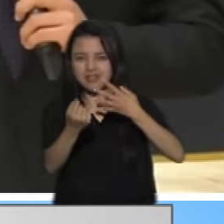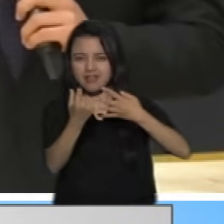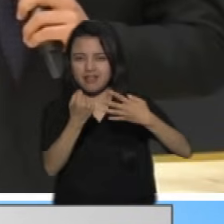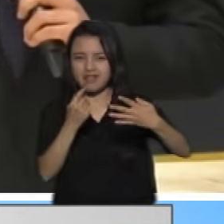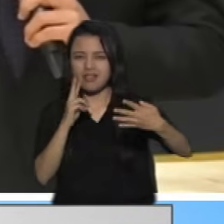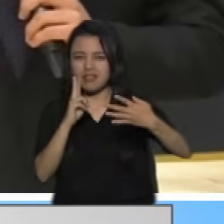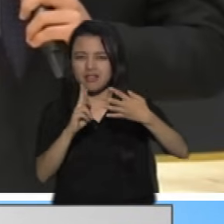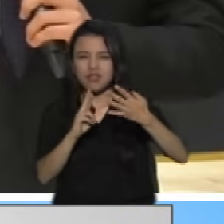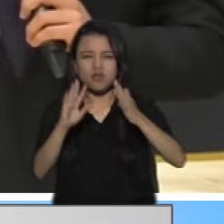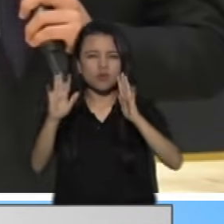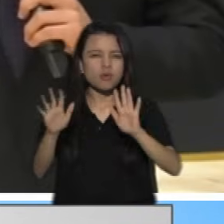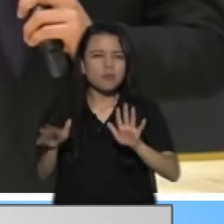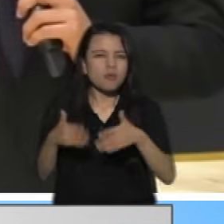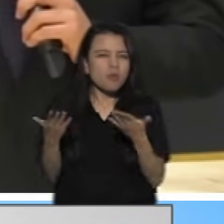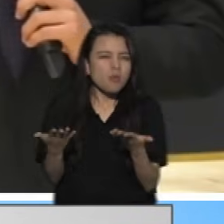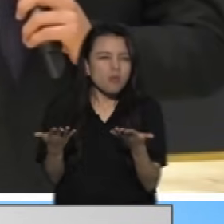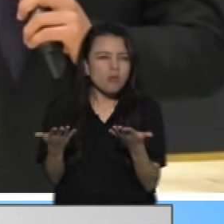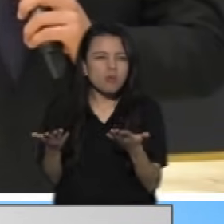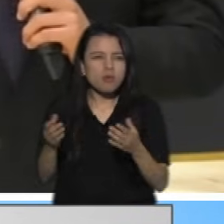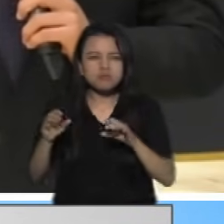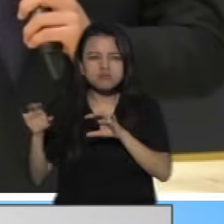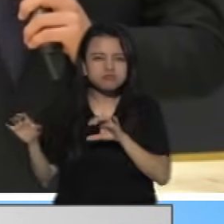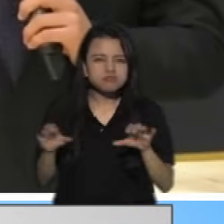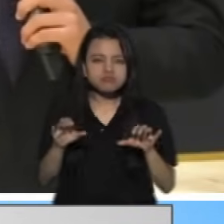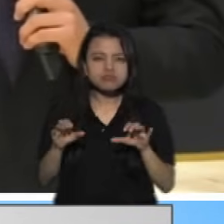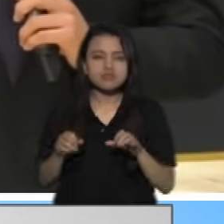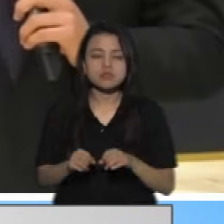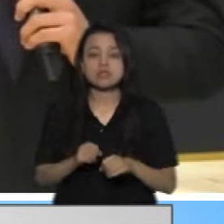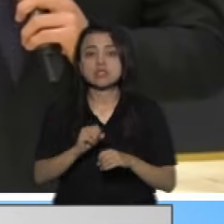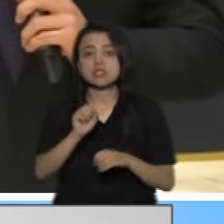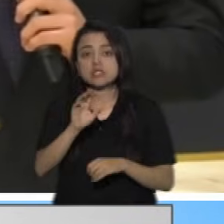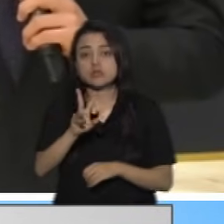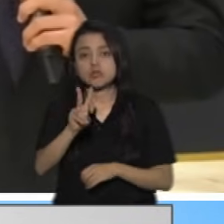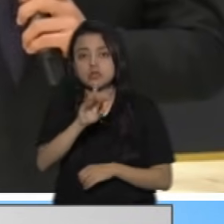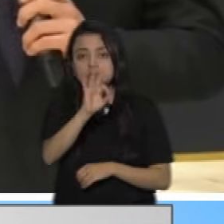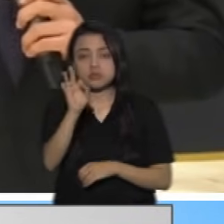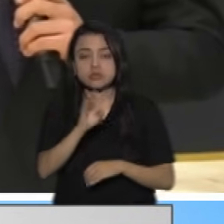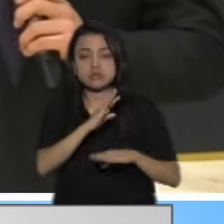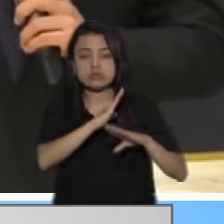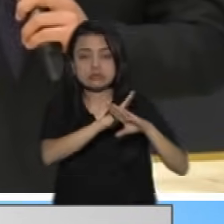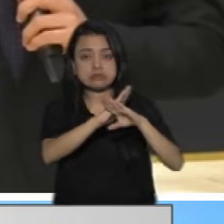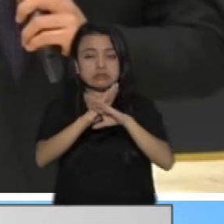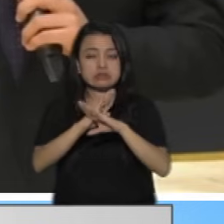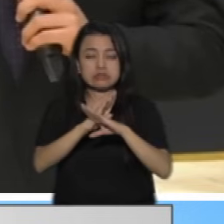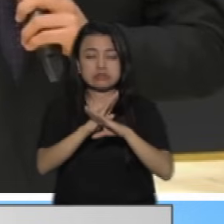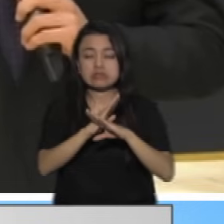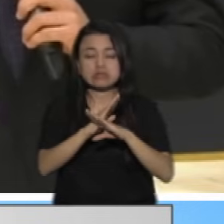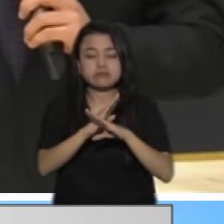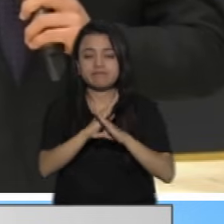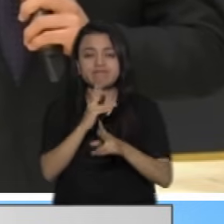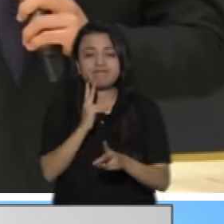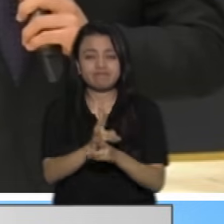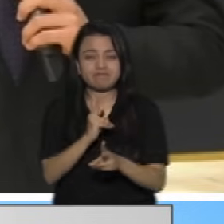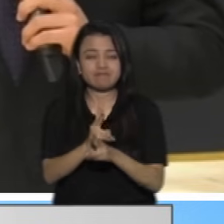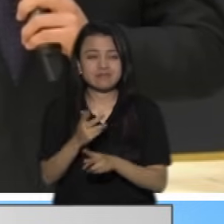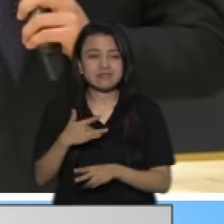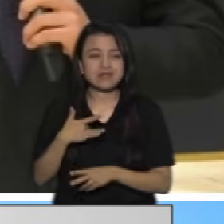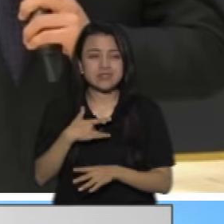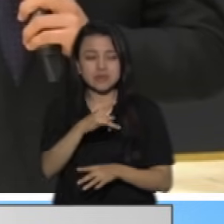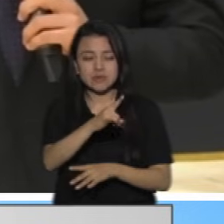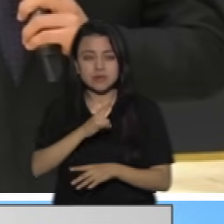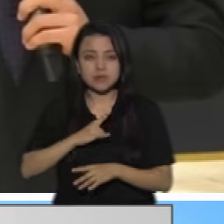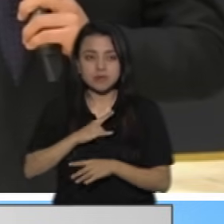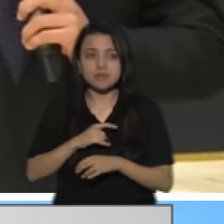otras cosas entregaron cifras como las de la inseguridad en Bogotá. 52% de los bogotanos se sienten inseguros al caminar por la ciudad, y en materia de movilidad